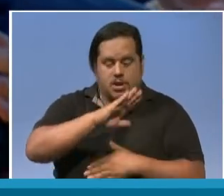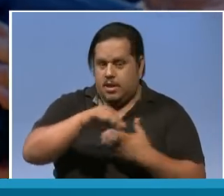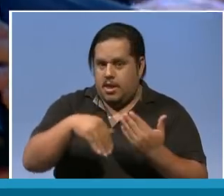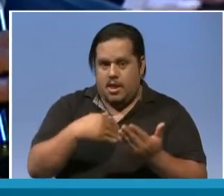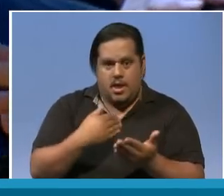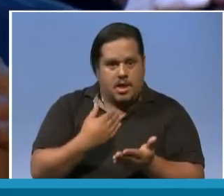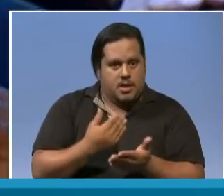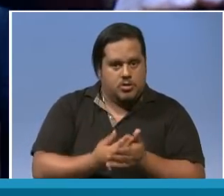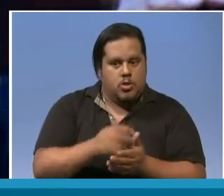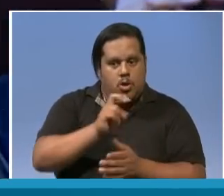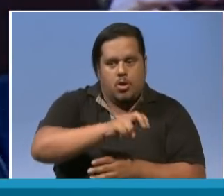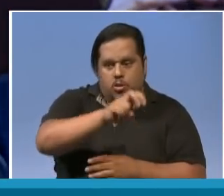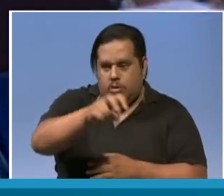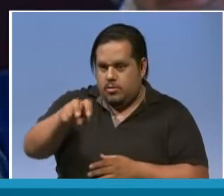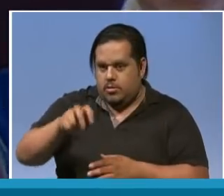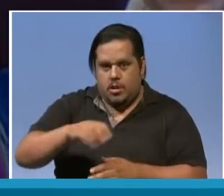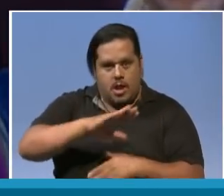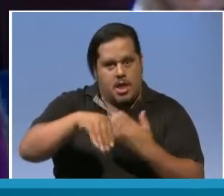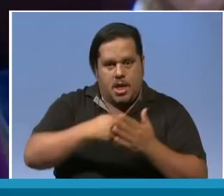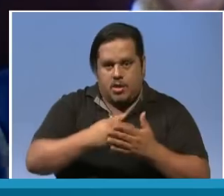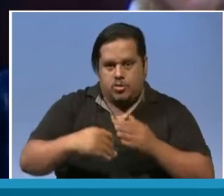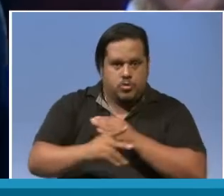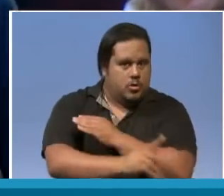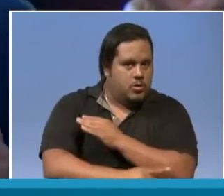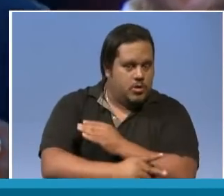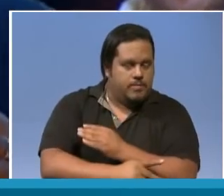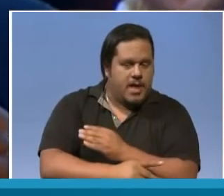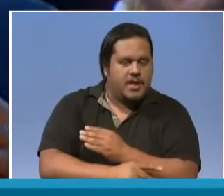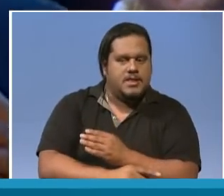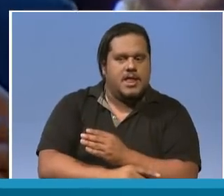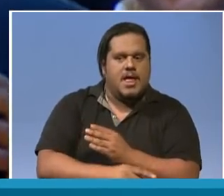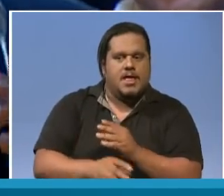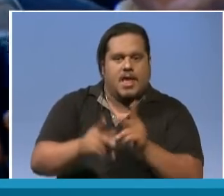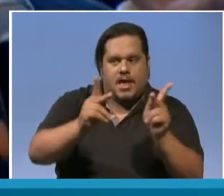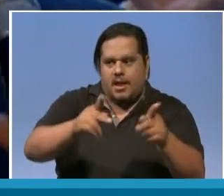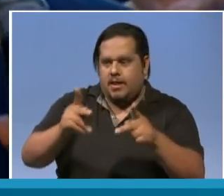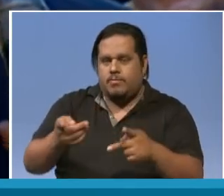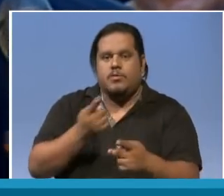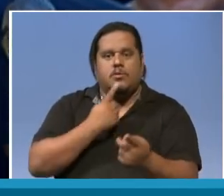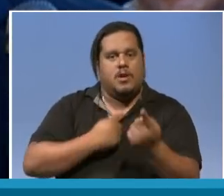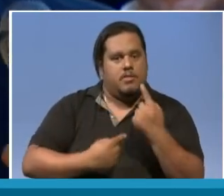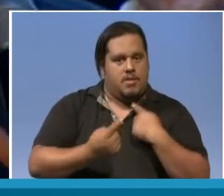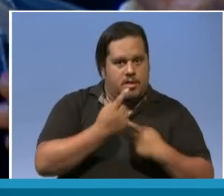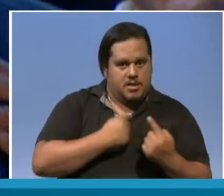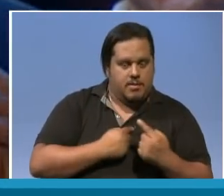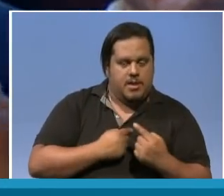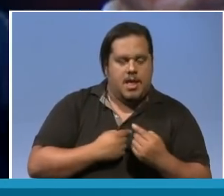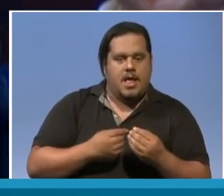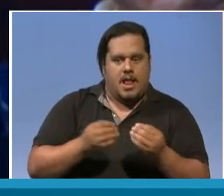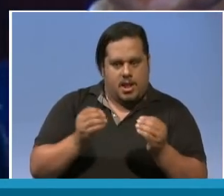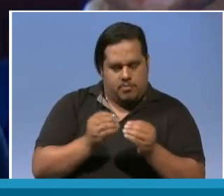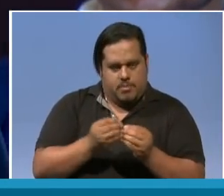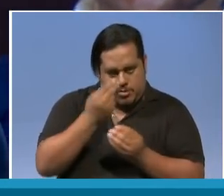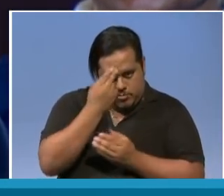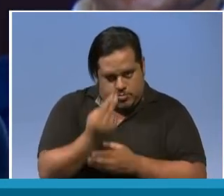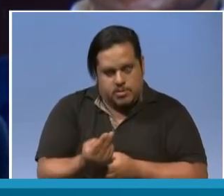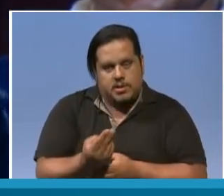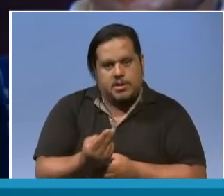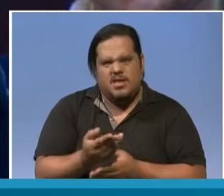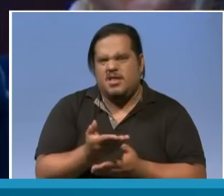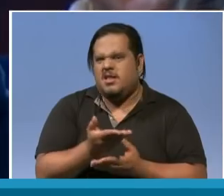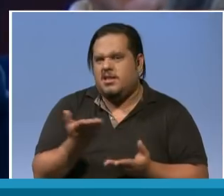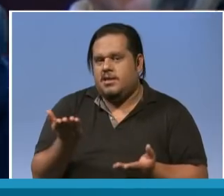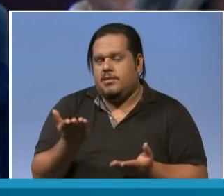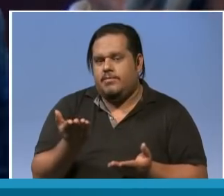los recorridos por todos los cantones que me repetían las personas, sobre todo las personas más humildes,